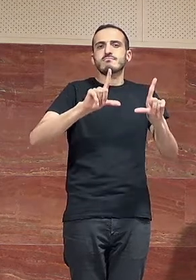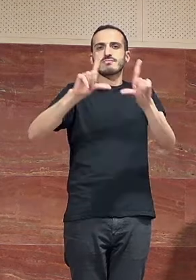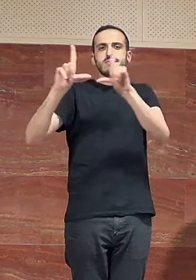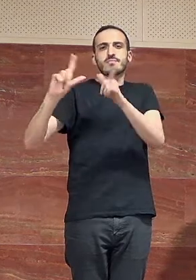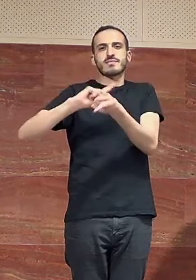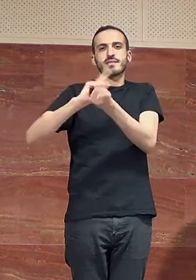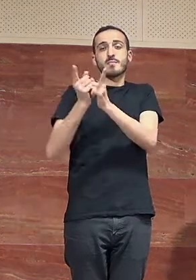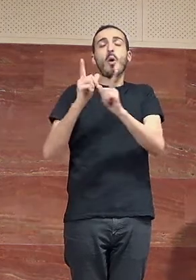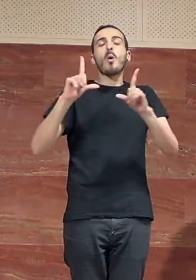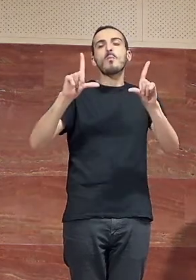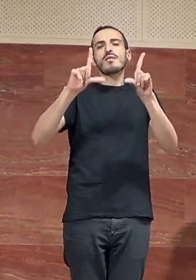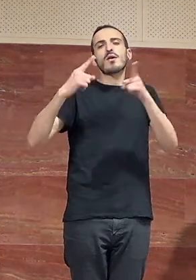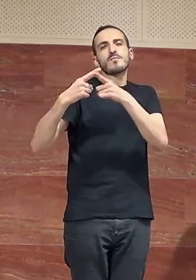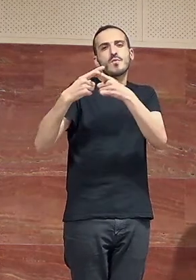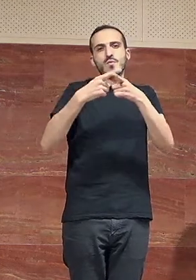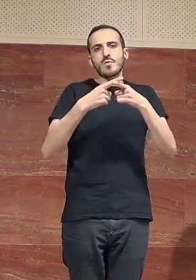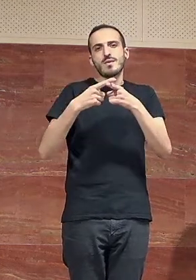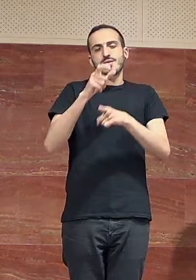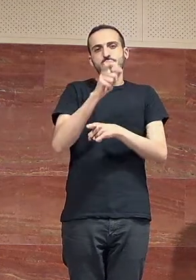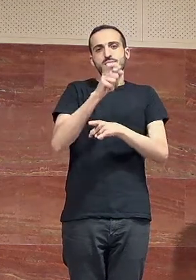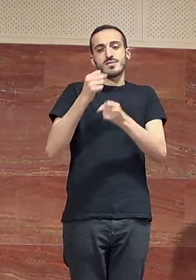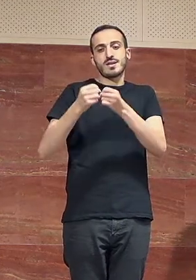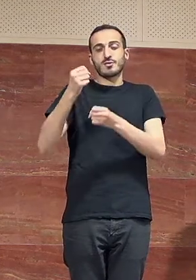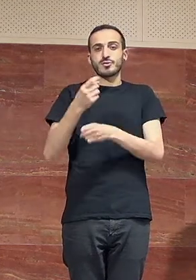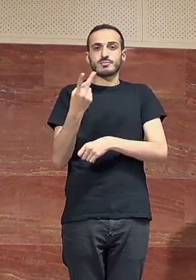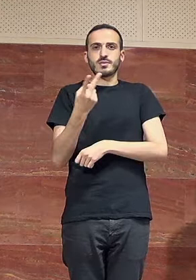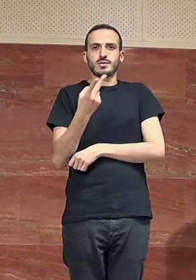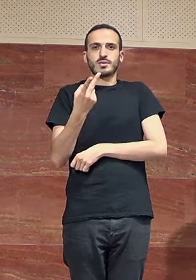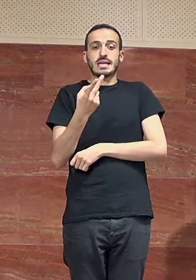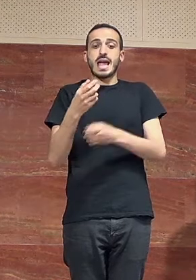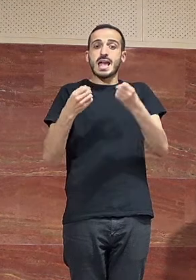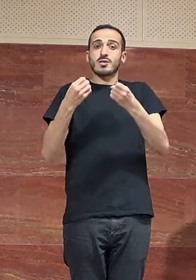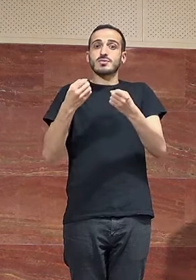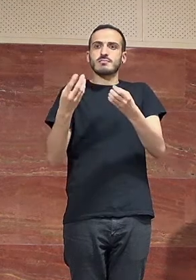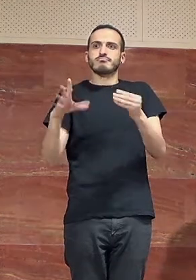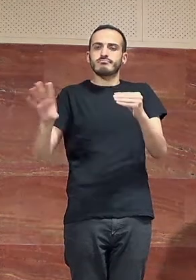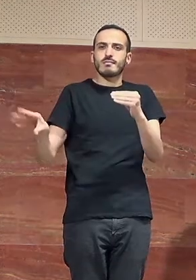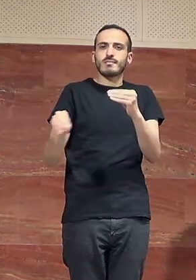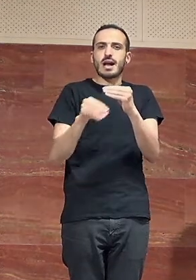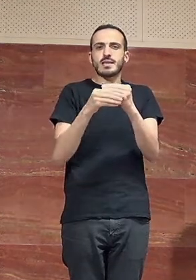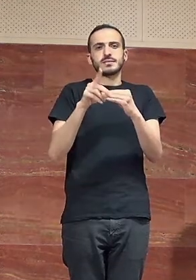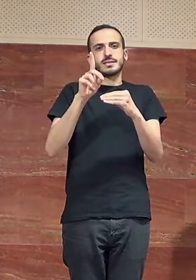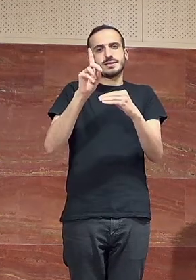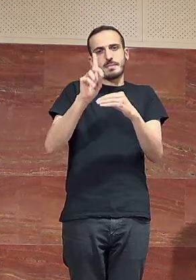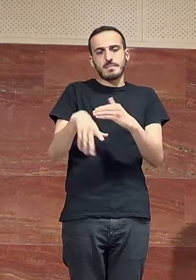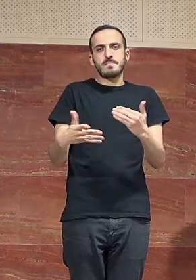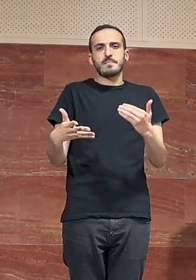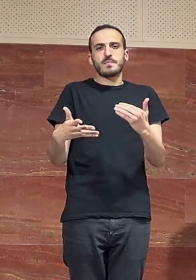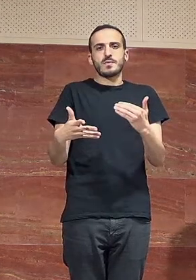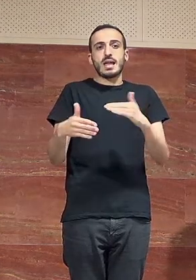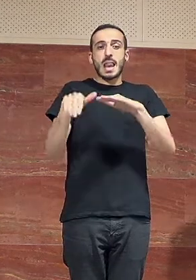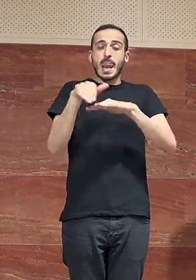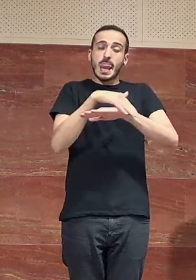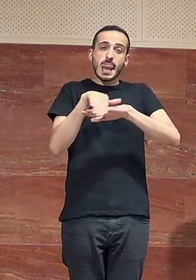compartido y al mismo tiempo que se incorpora el coche se le cambia la regularización de la calle. Esa calle pasa a ser de